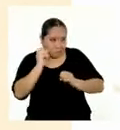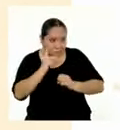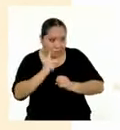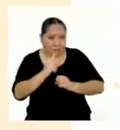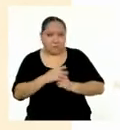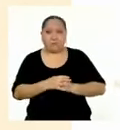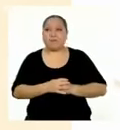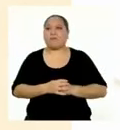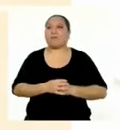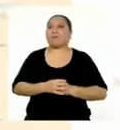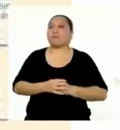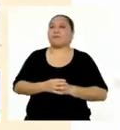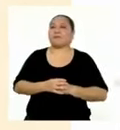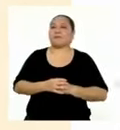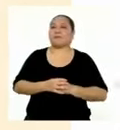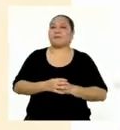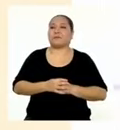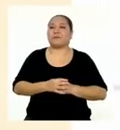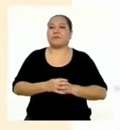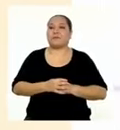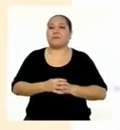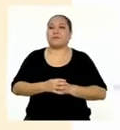parece?